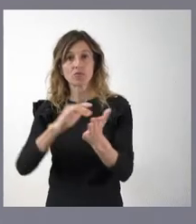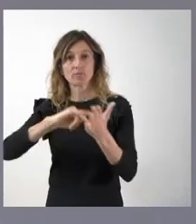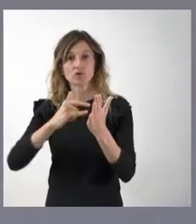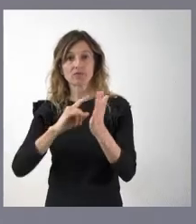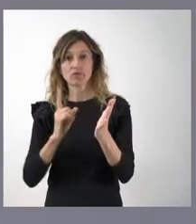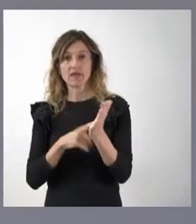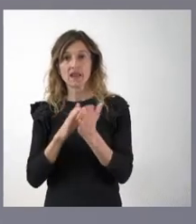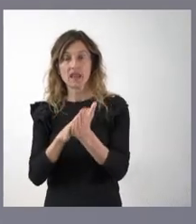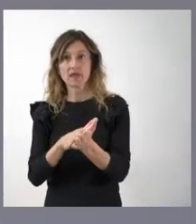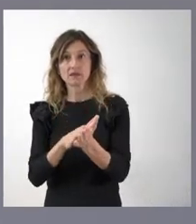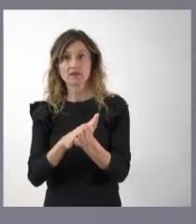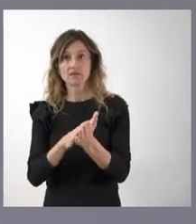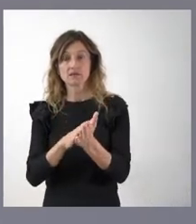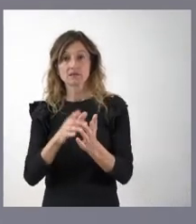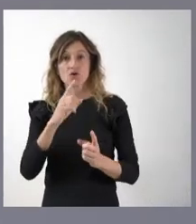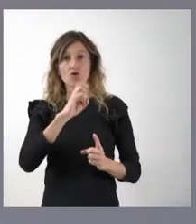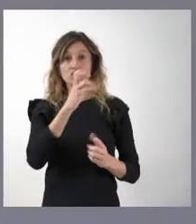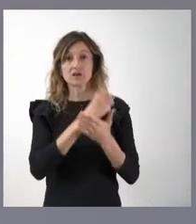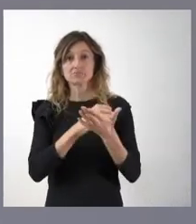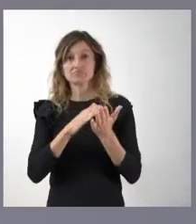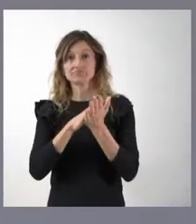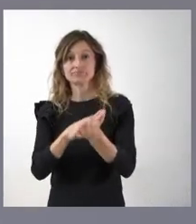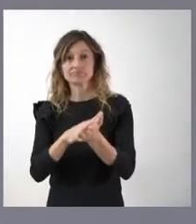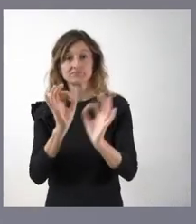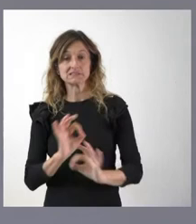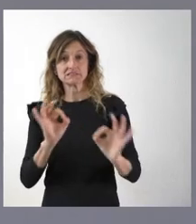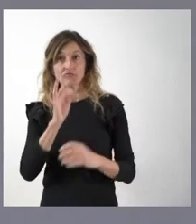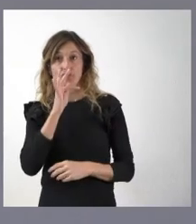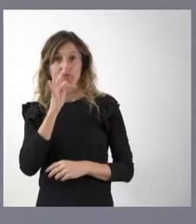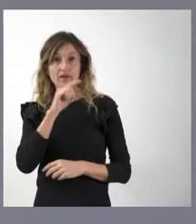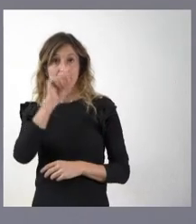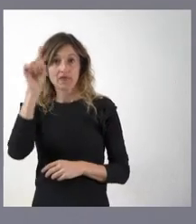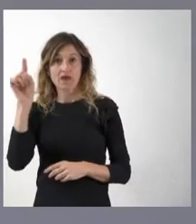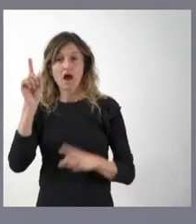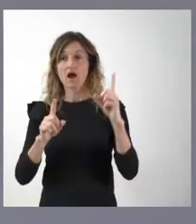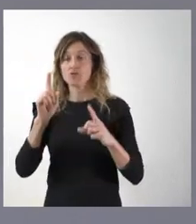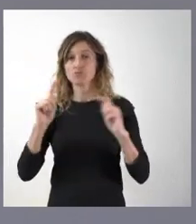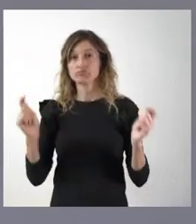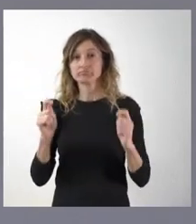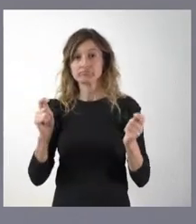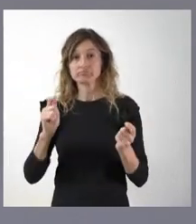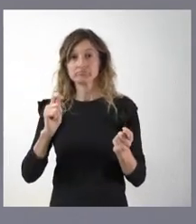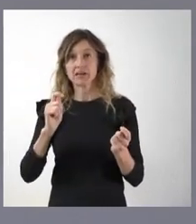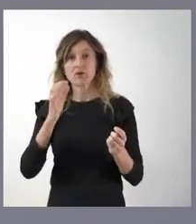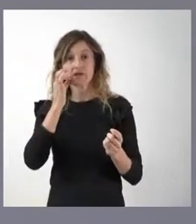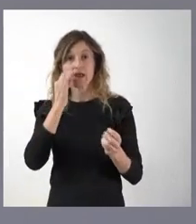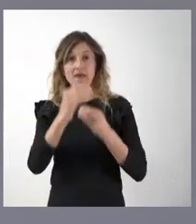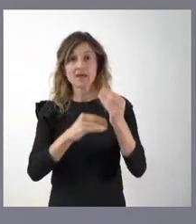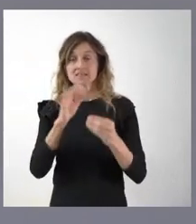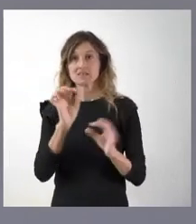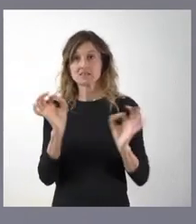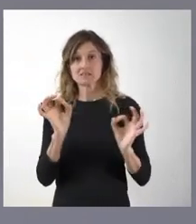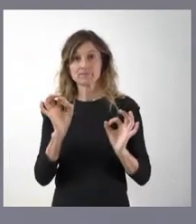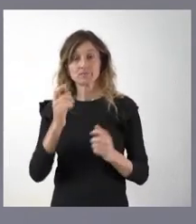podíamos no haberlo presentado en muchas comunidades autónomas no han hecho proyecto ley todavía algunas han anunciado cosas pero tampoco lo han traducido la vida de los hechos Nosotros